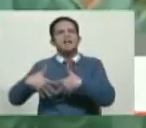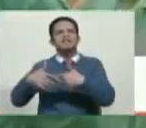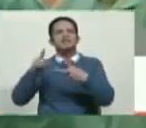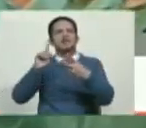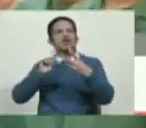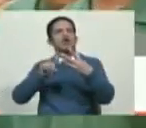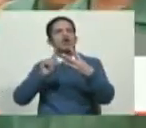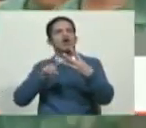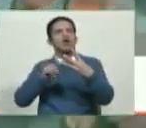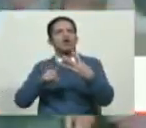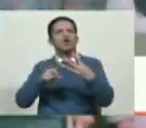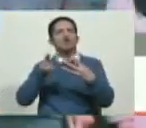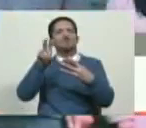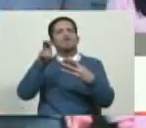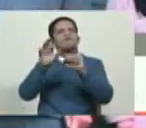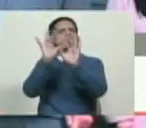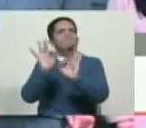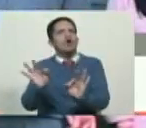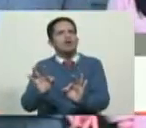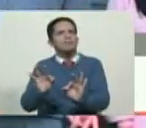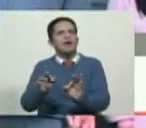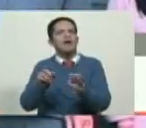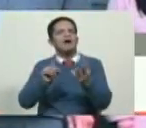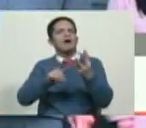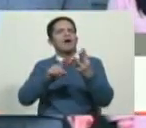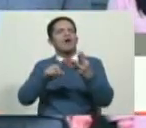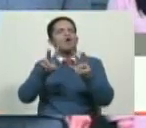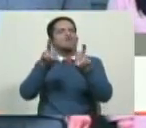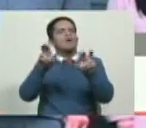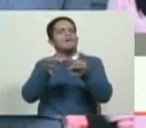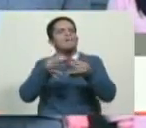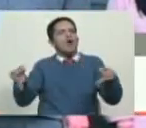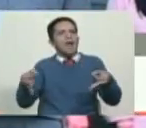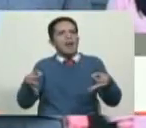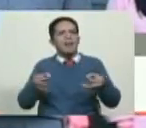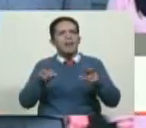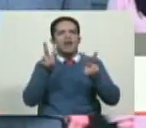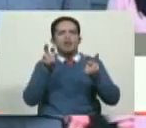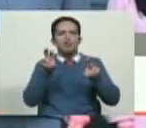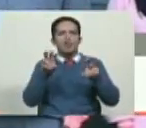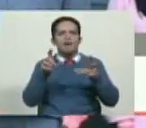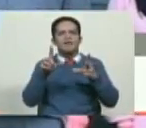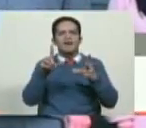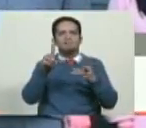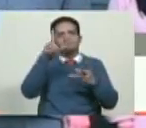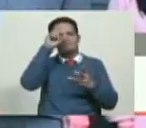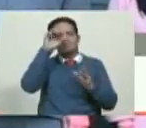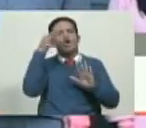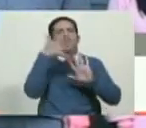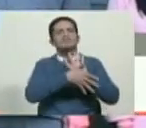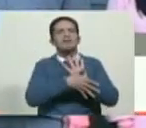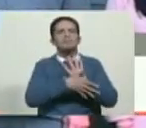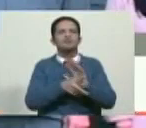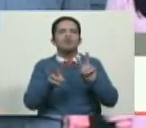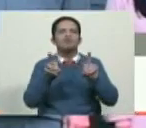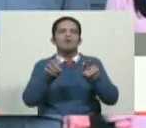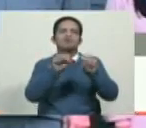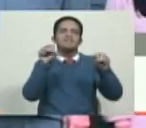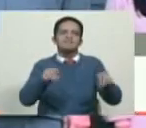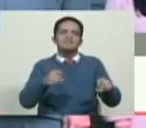nueva estructura, con una nueva moral, con una nueva doctrina, con un nuevo concepto estratégico, con un nuevo sistema de